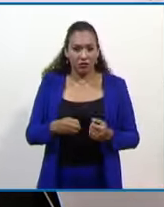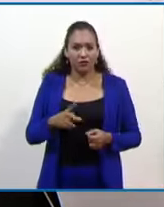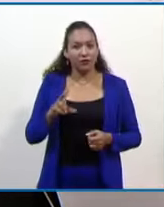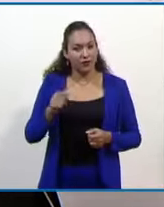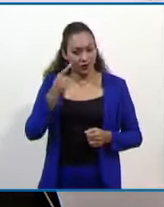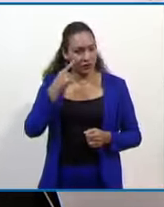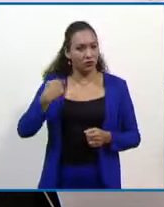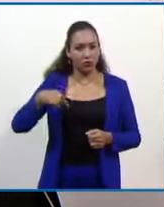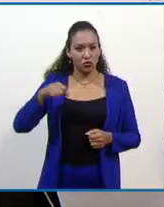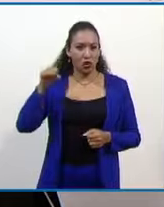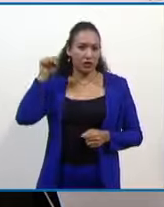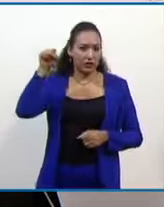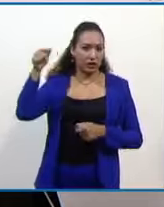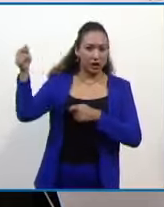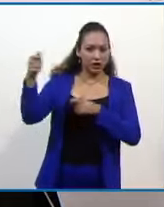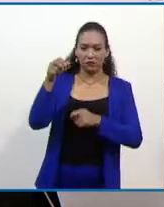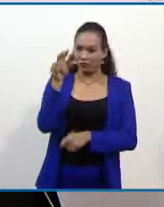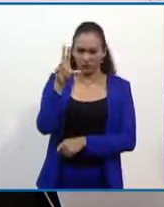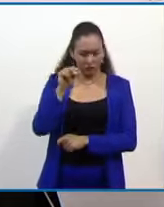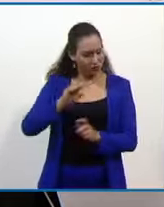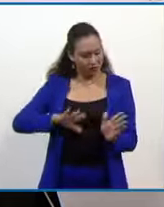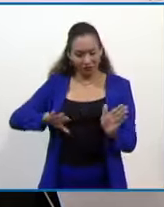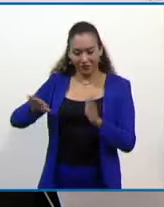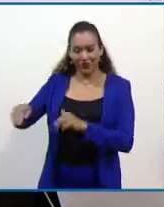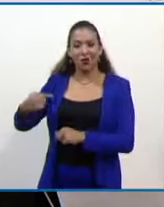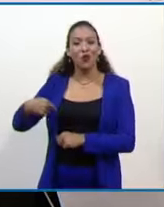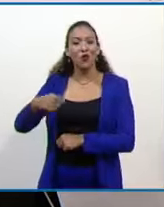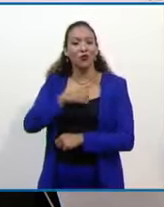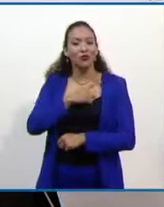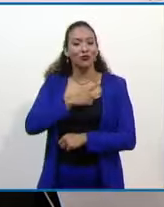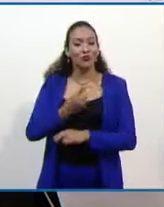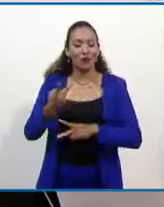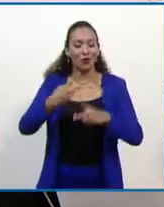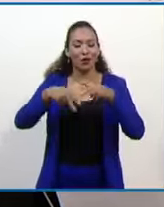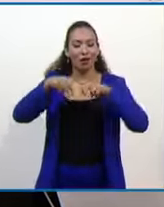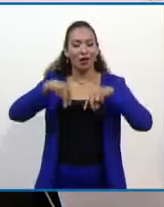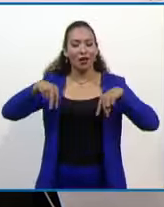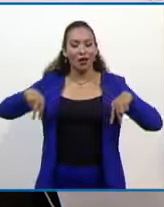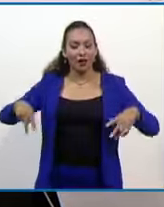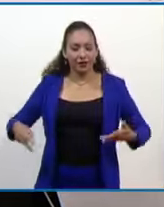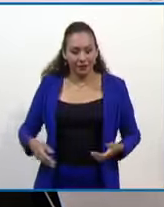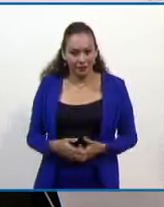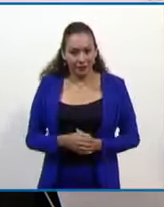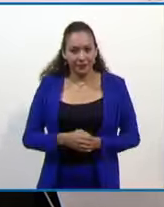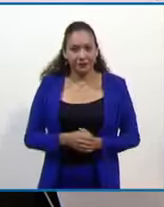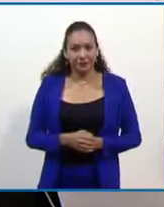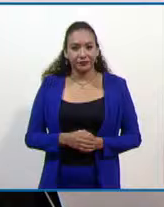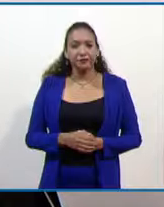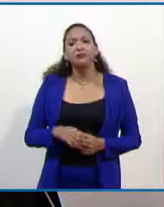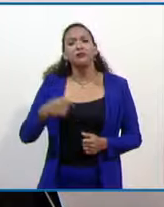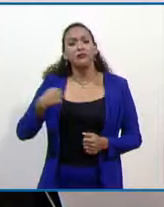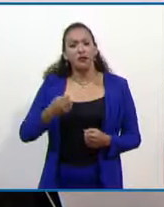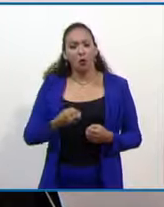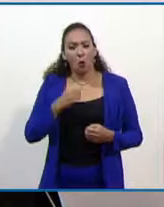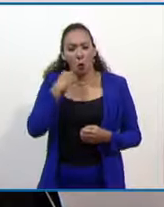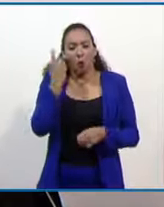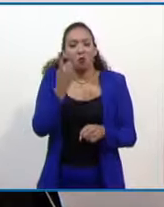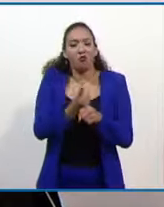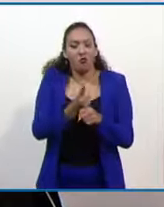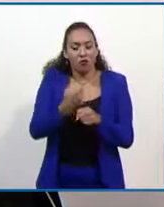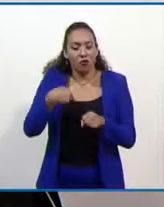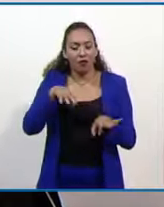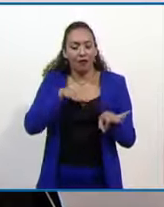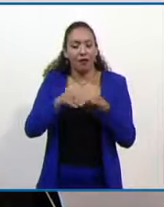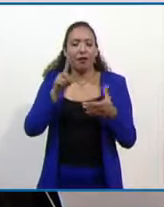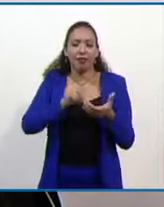sindical. No venimos con banderas de movimientos disidentes. Somos